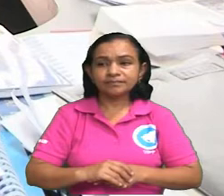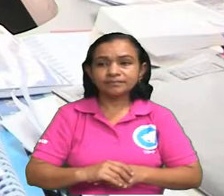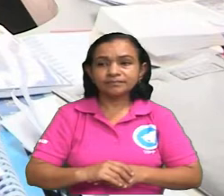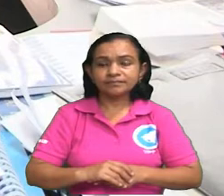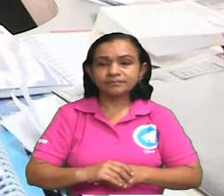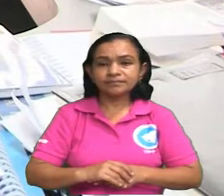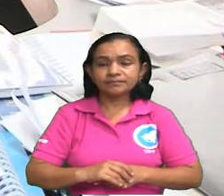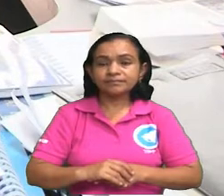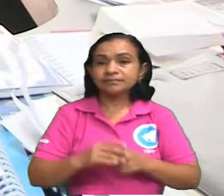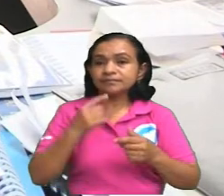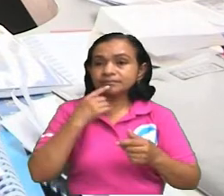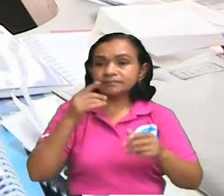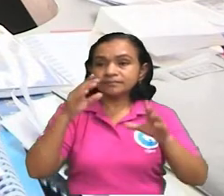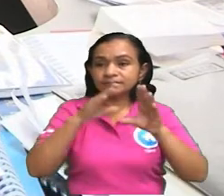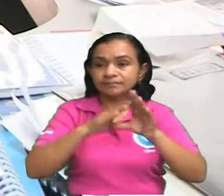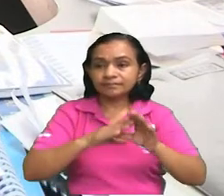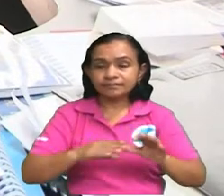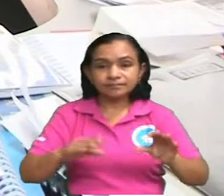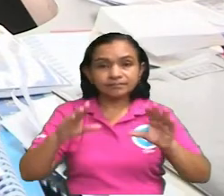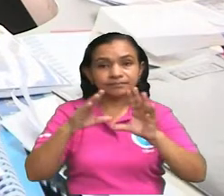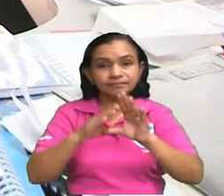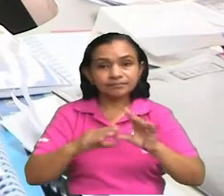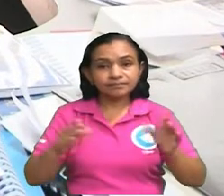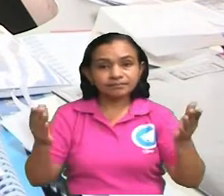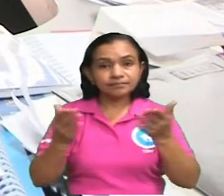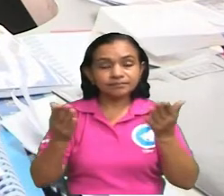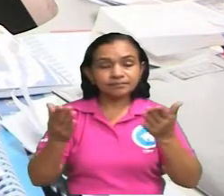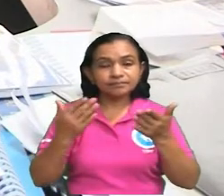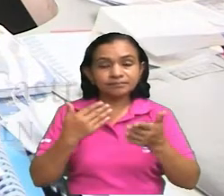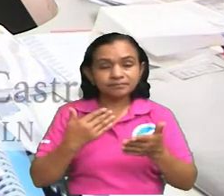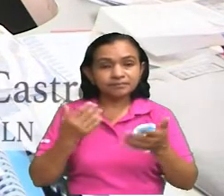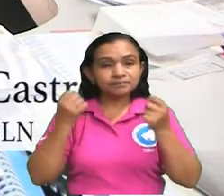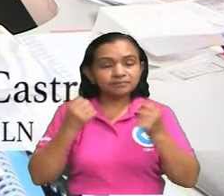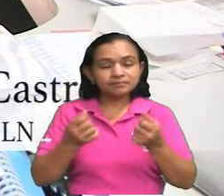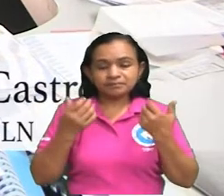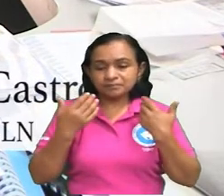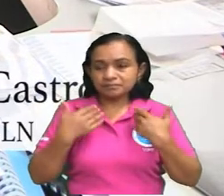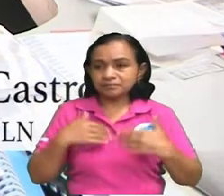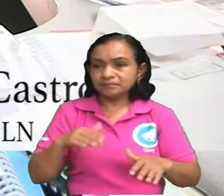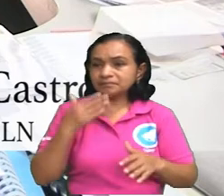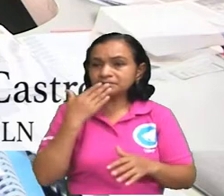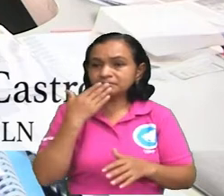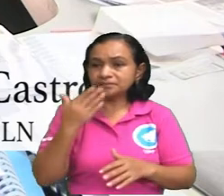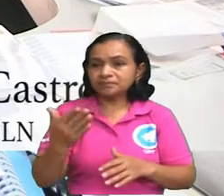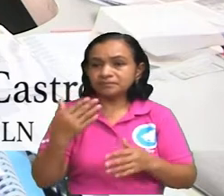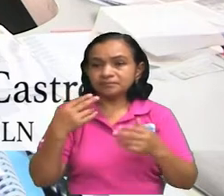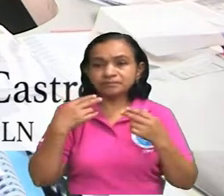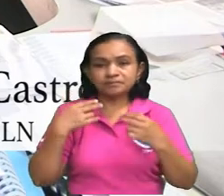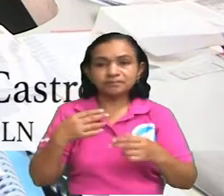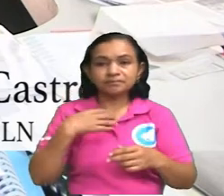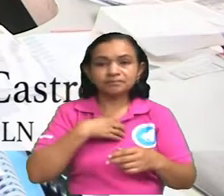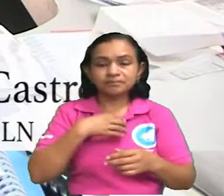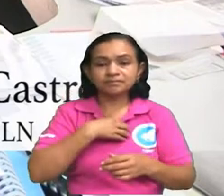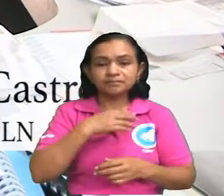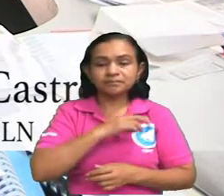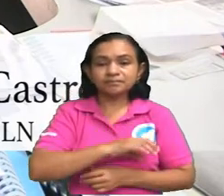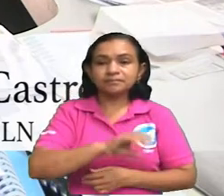Y ahí cuenta con una sencillez, pero además con una humildad característica de él,